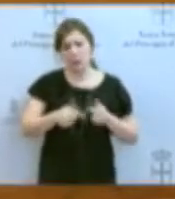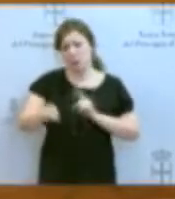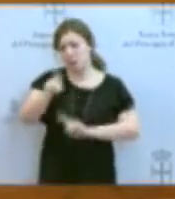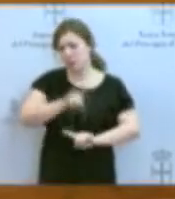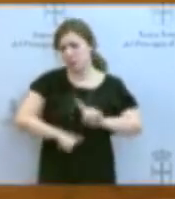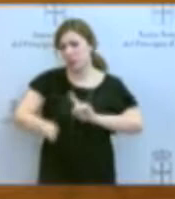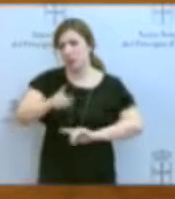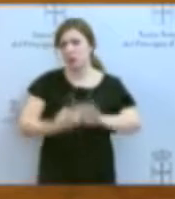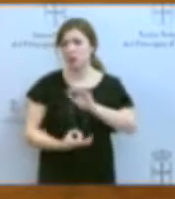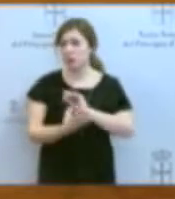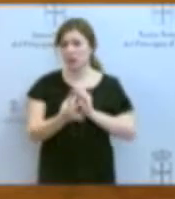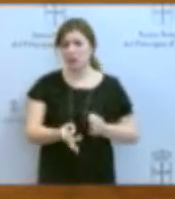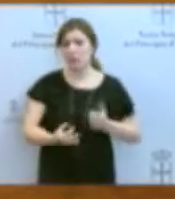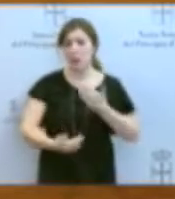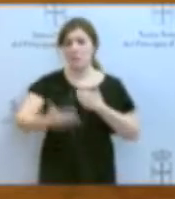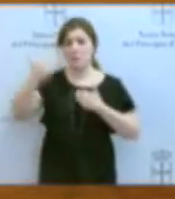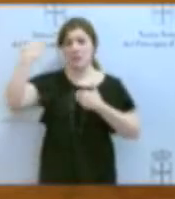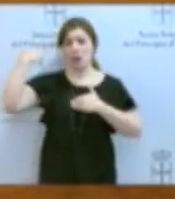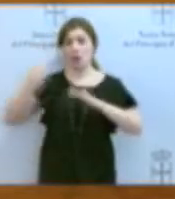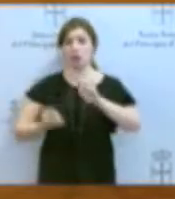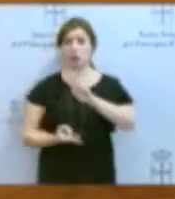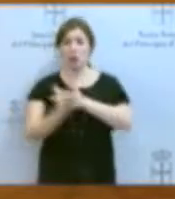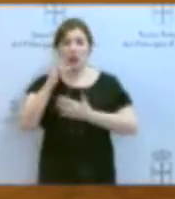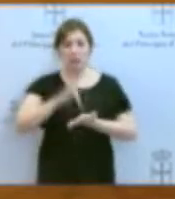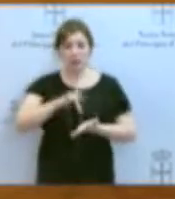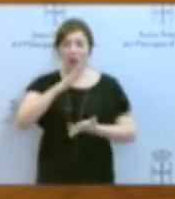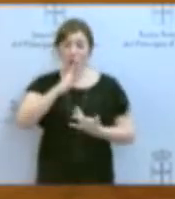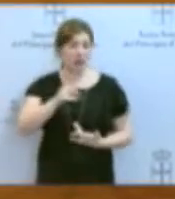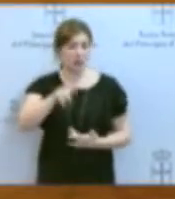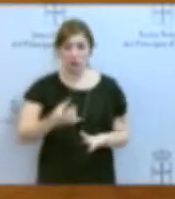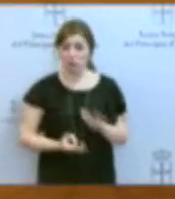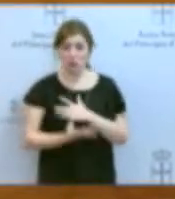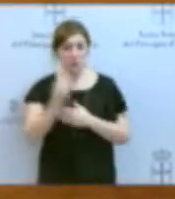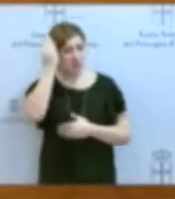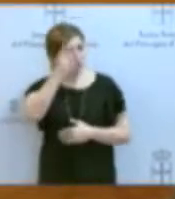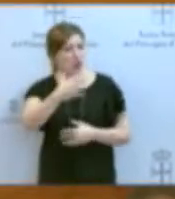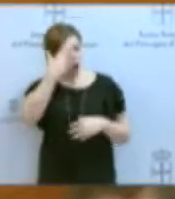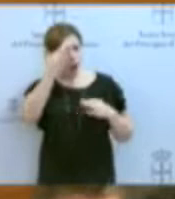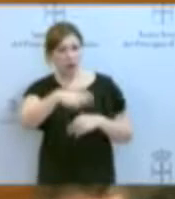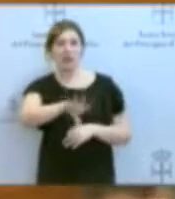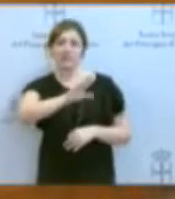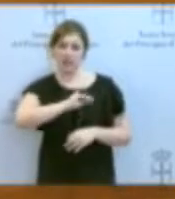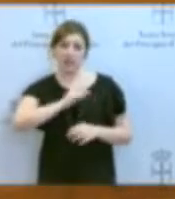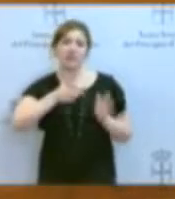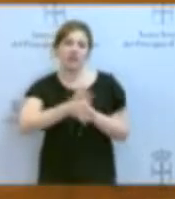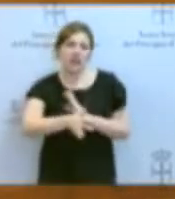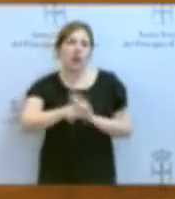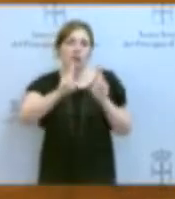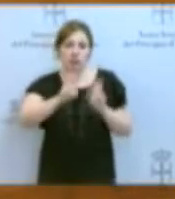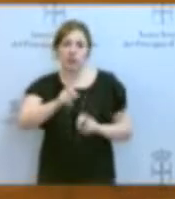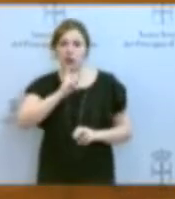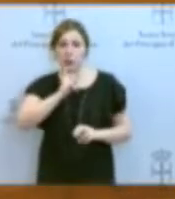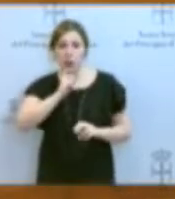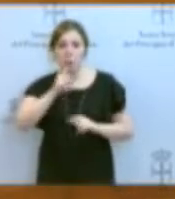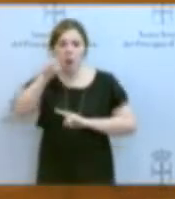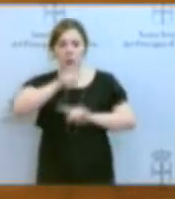ocurrido en el pasado, ocurre ahora y yo creo que es comprensible, es un asunto muy complejo. Hay problemas anteriores que